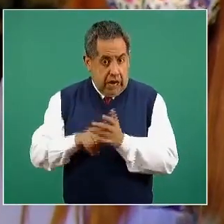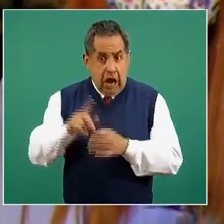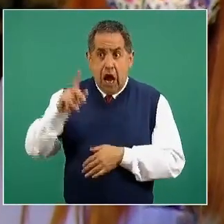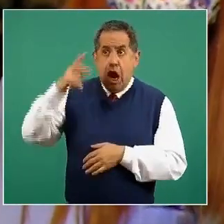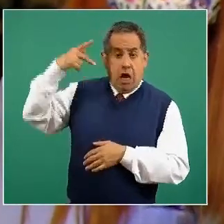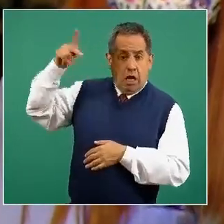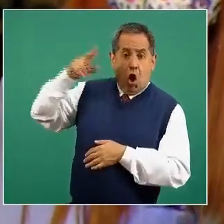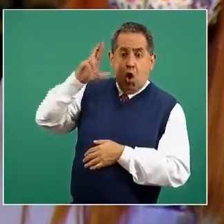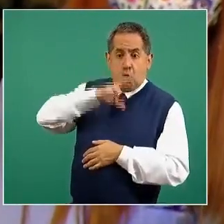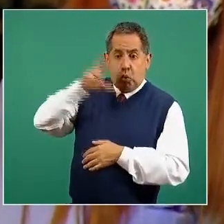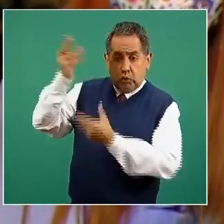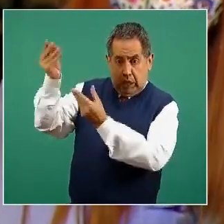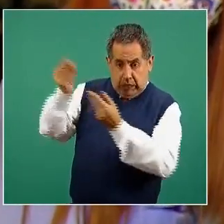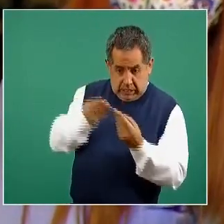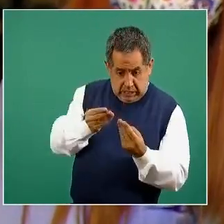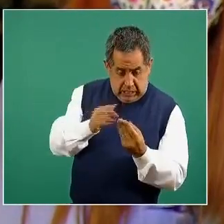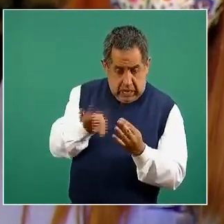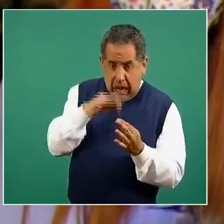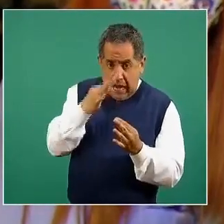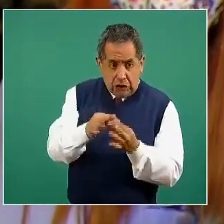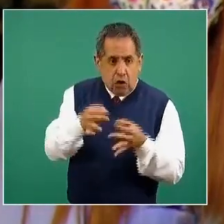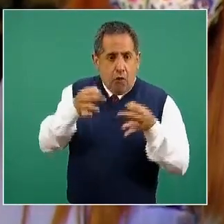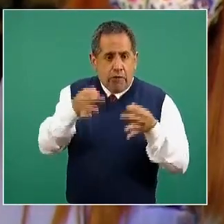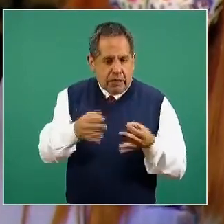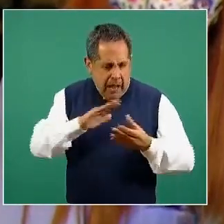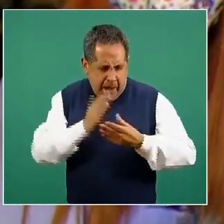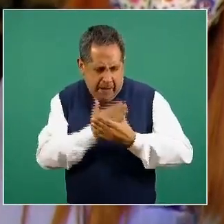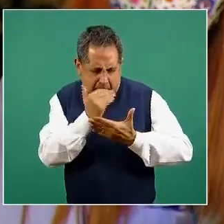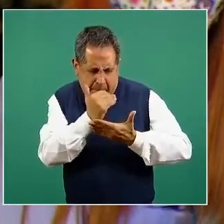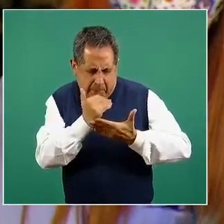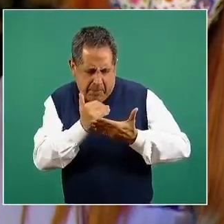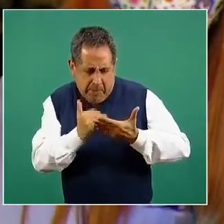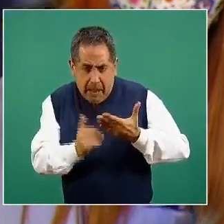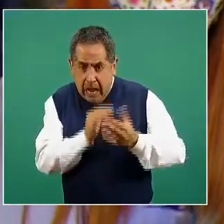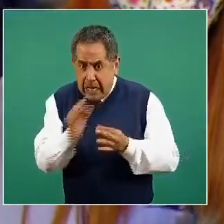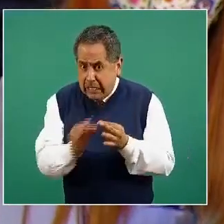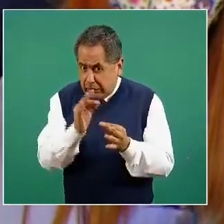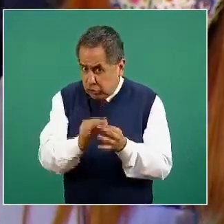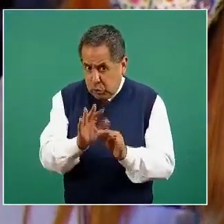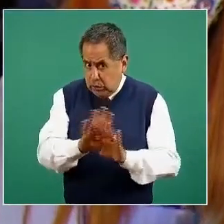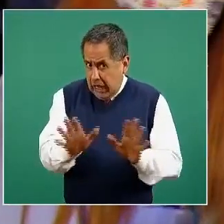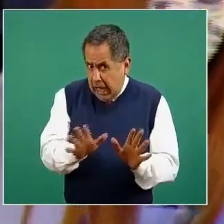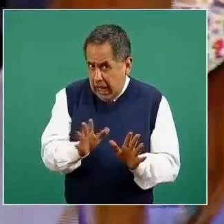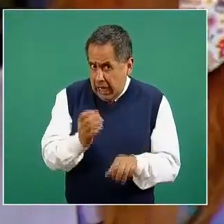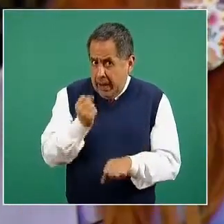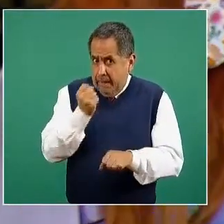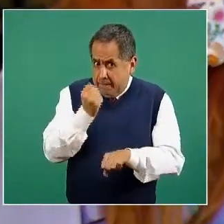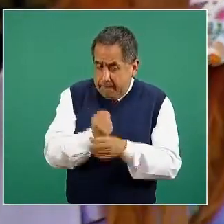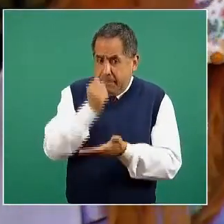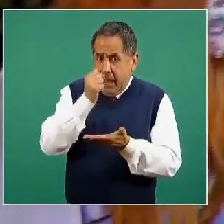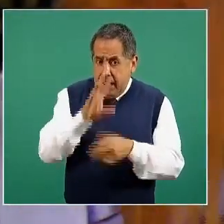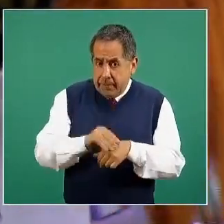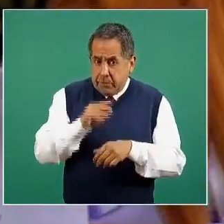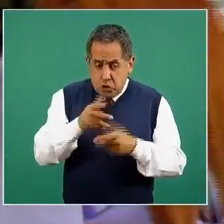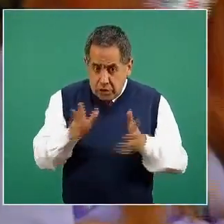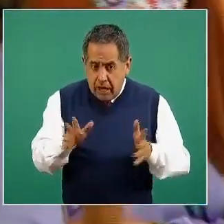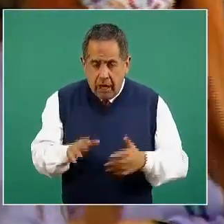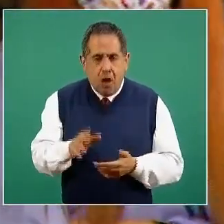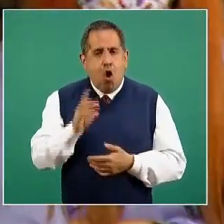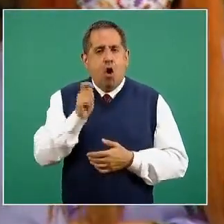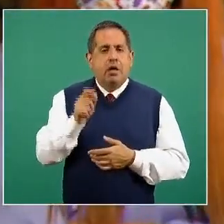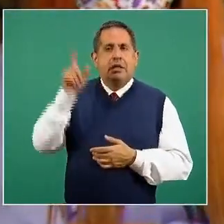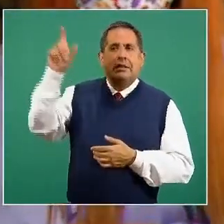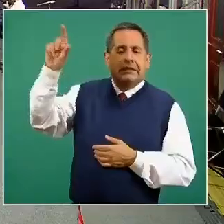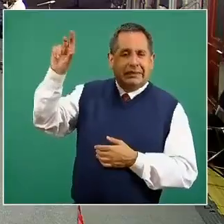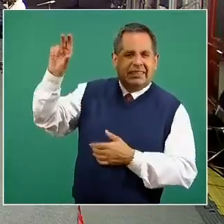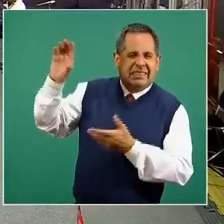todo este papeleo oficial, en este caso en materia sanitaria aquí en el país, y siendo esa una vacuna que no